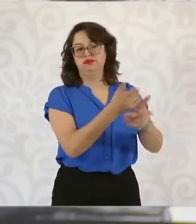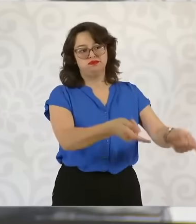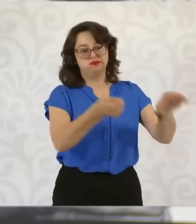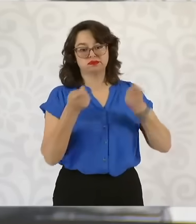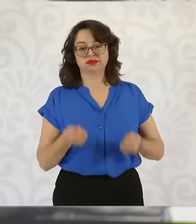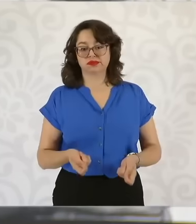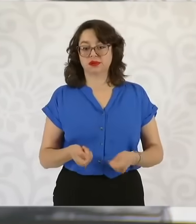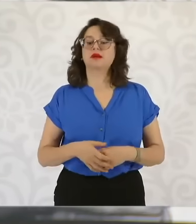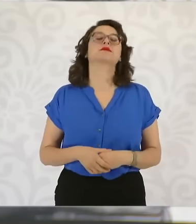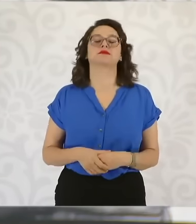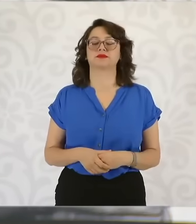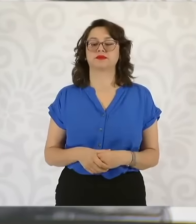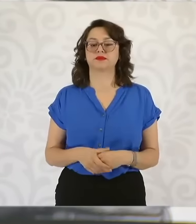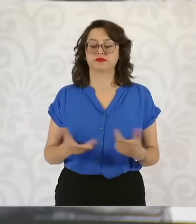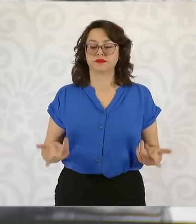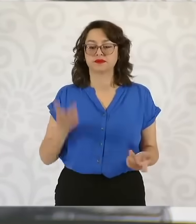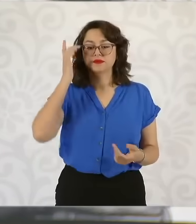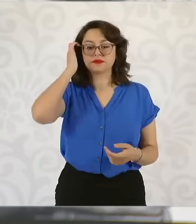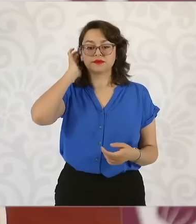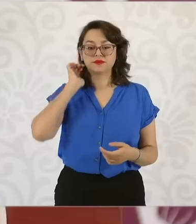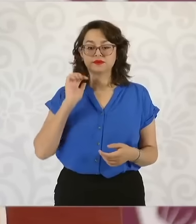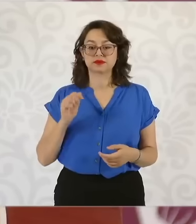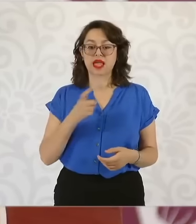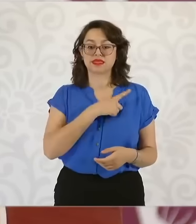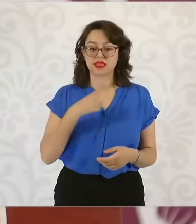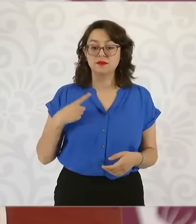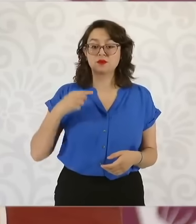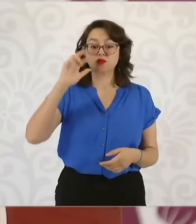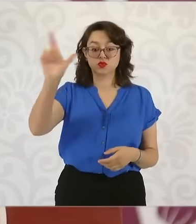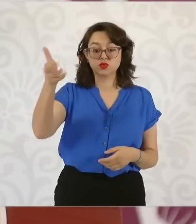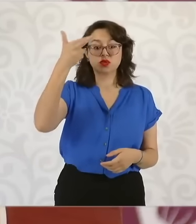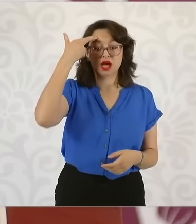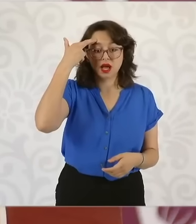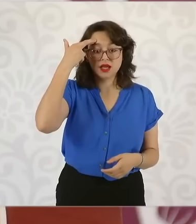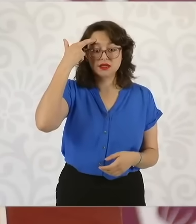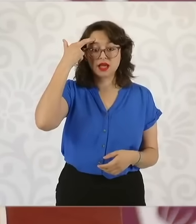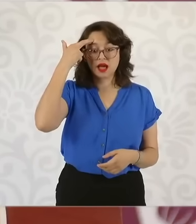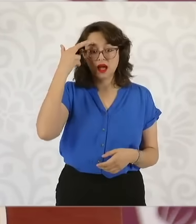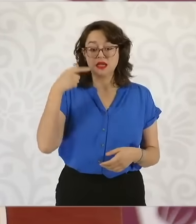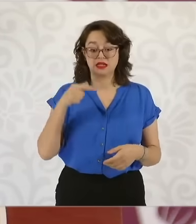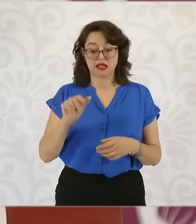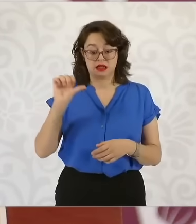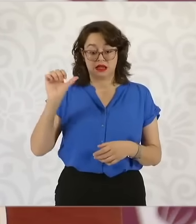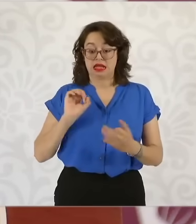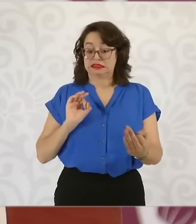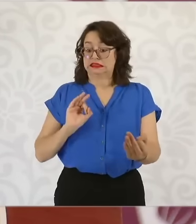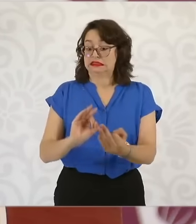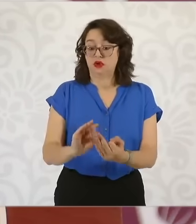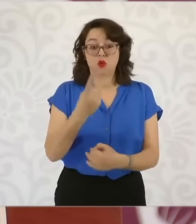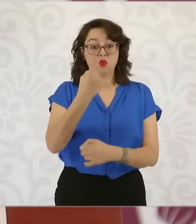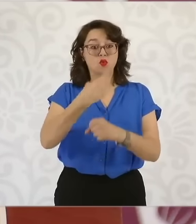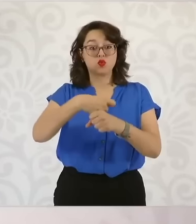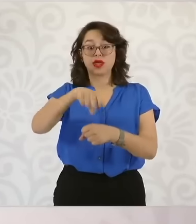hoy, porque no hay que dejarlo de recordar, estamos prácticamente a una semana de